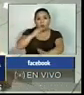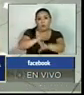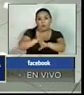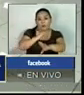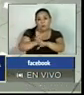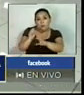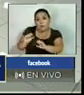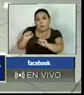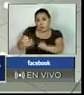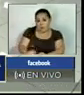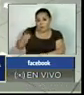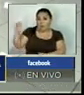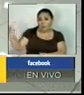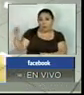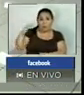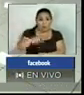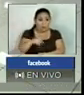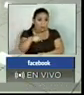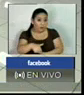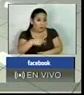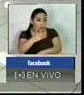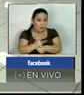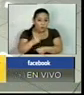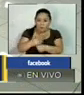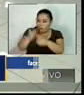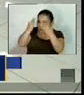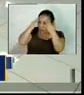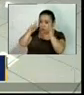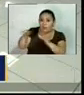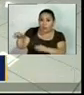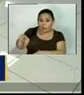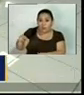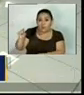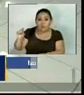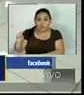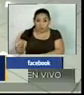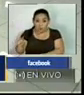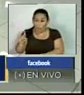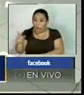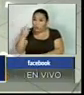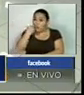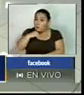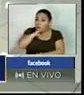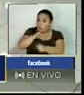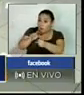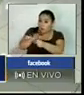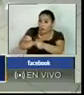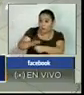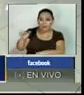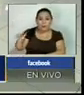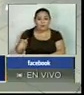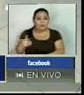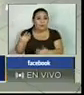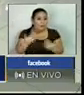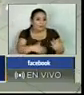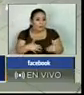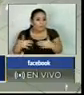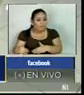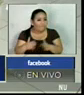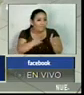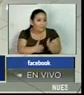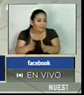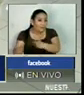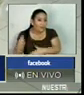para poder retornar a Guatemala y no sabían con exactitud si estaban o no libres del COVID-19. Estas son las acciones que se están